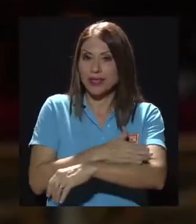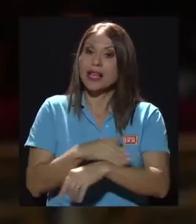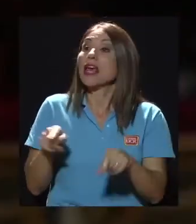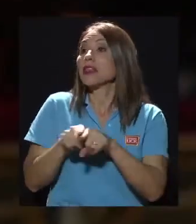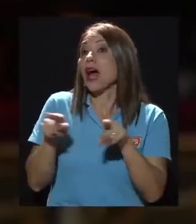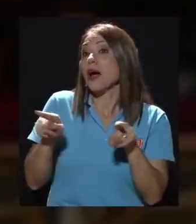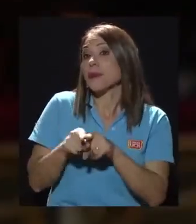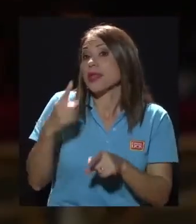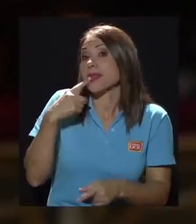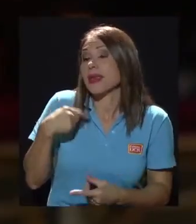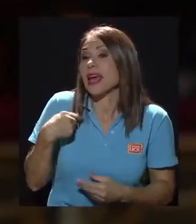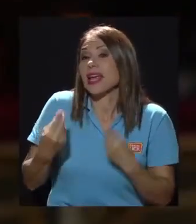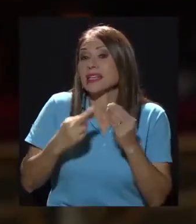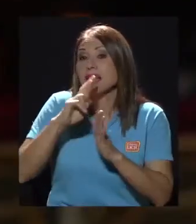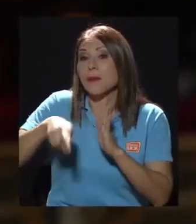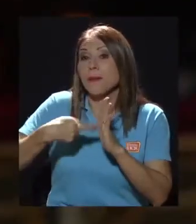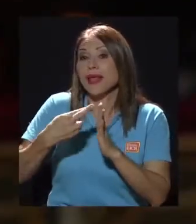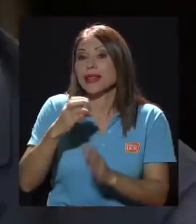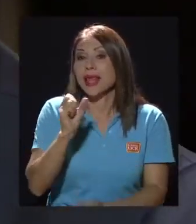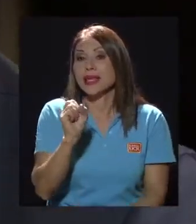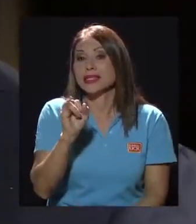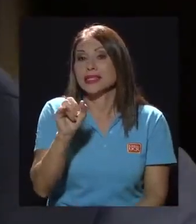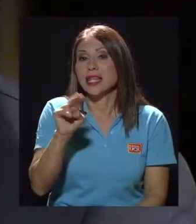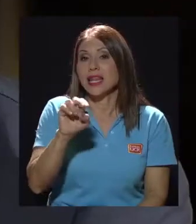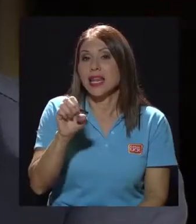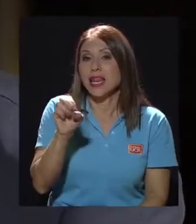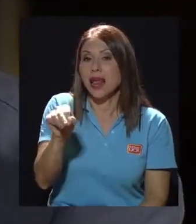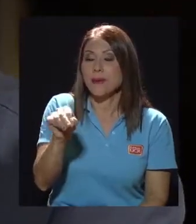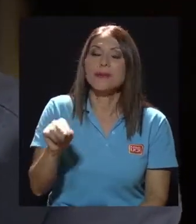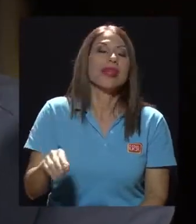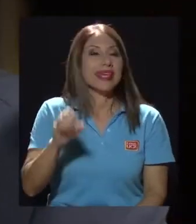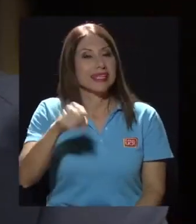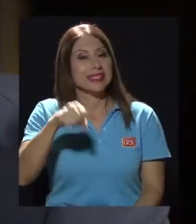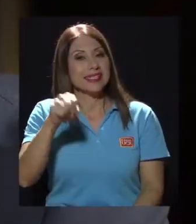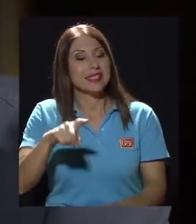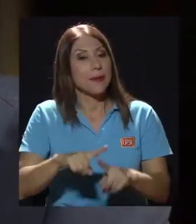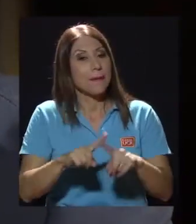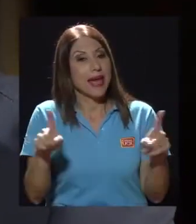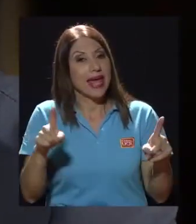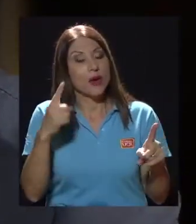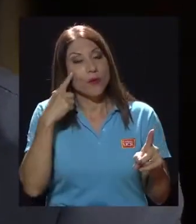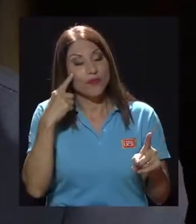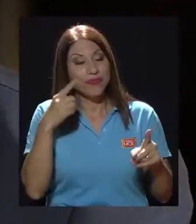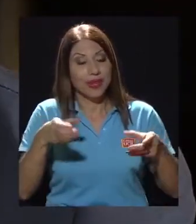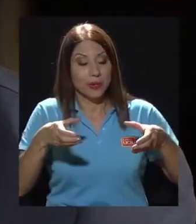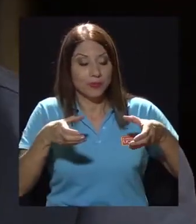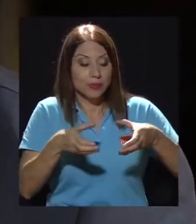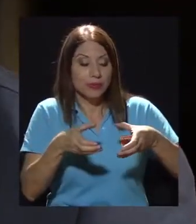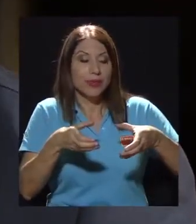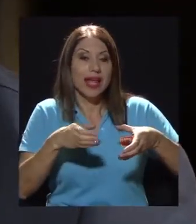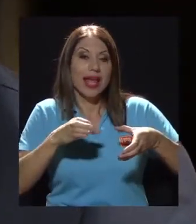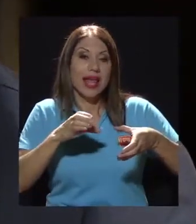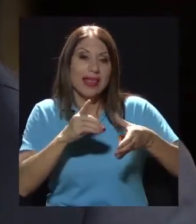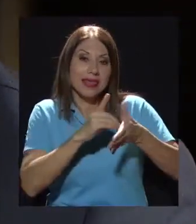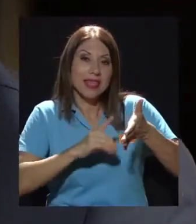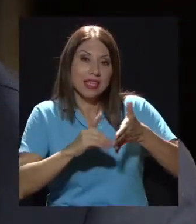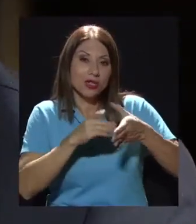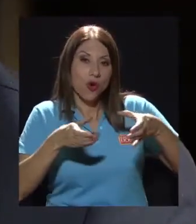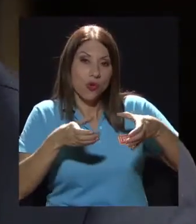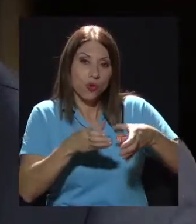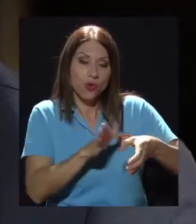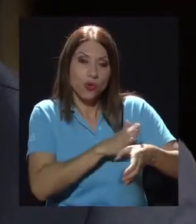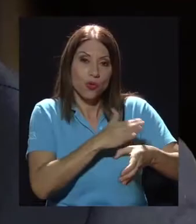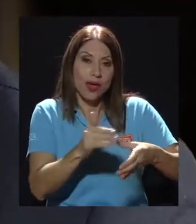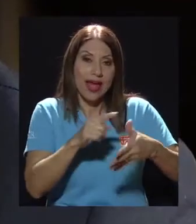papel del CINEM, por ejemplo, pero bueno. Sí, eso es muy importante. Hay una cosa que es importante en el disco, ajá. Gabriel. El disco trae